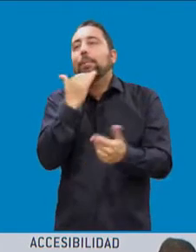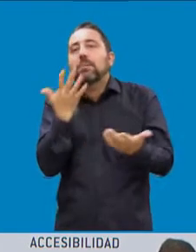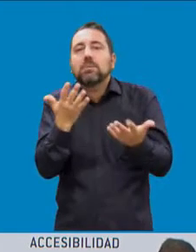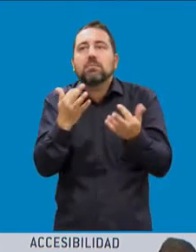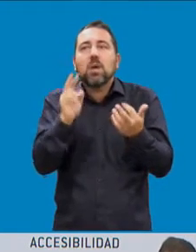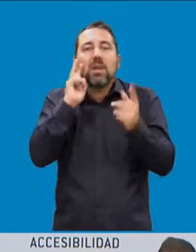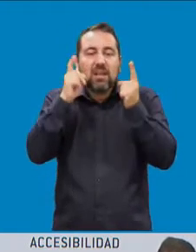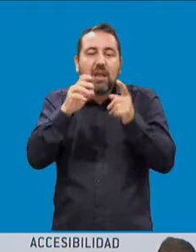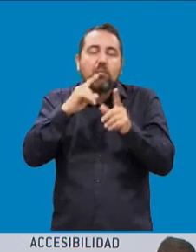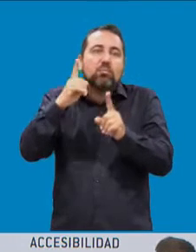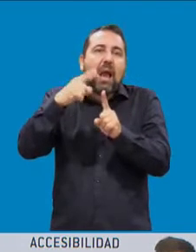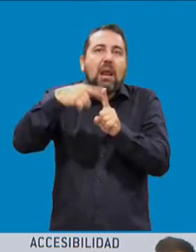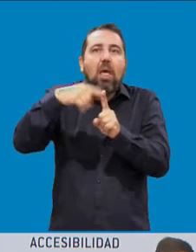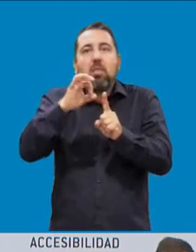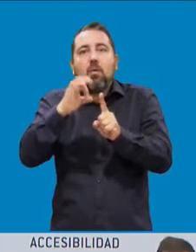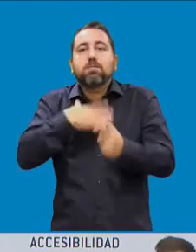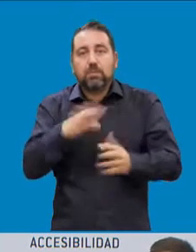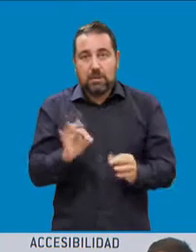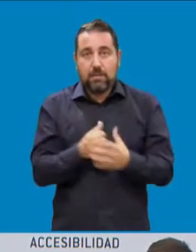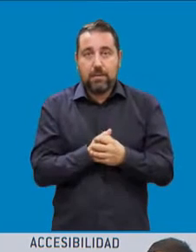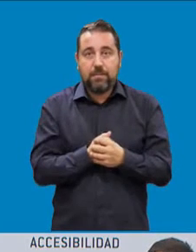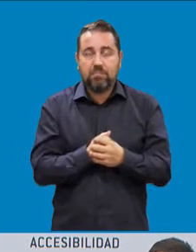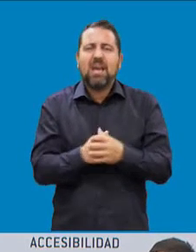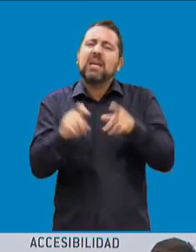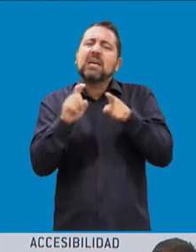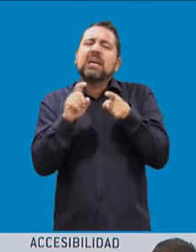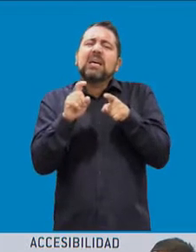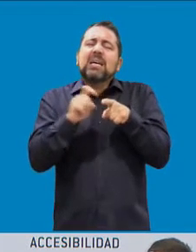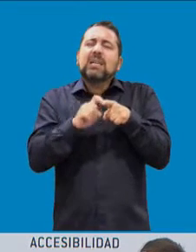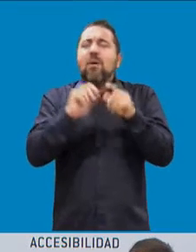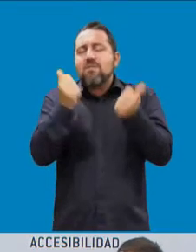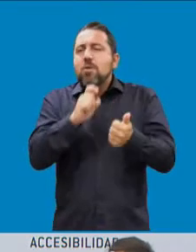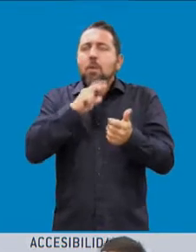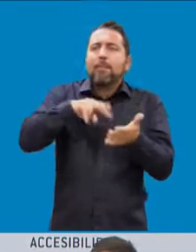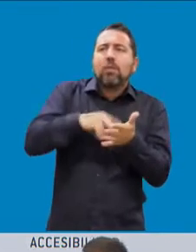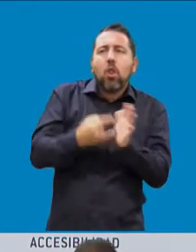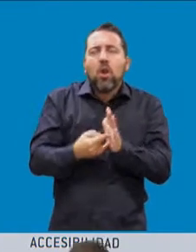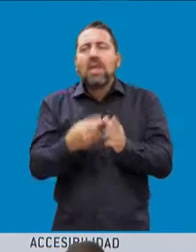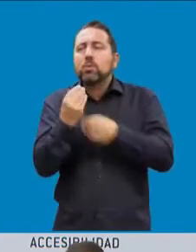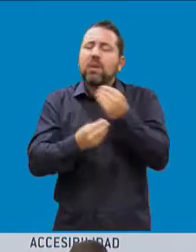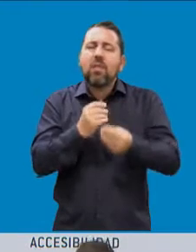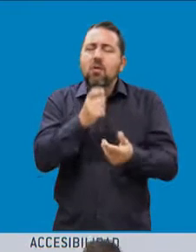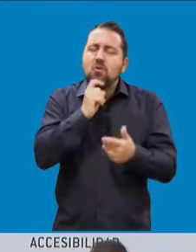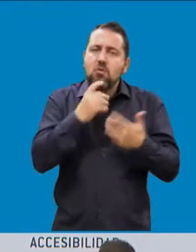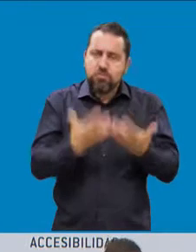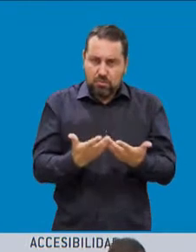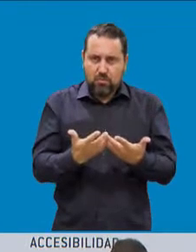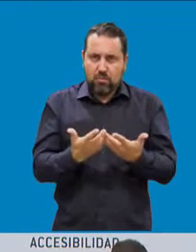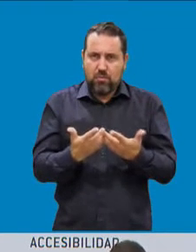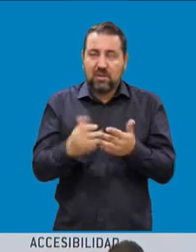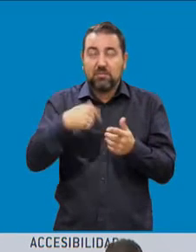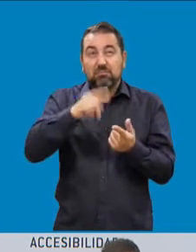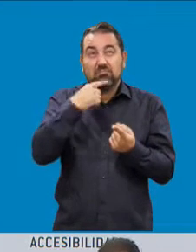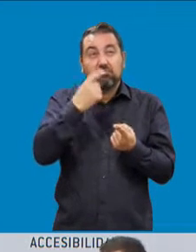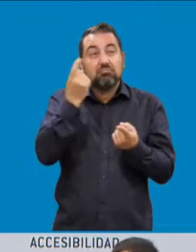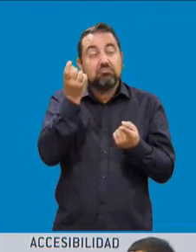o intentar alcanzar al menos en el mayor grado posible. El tipo de procedimiento, la